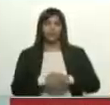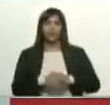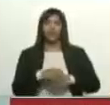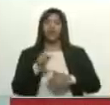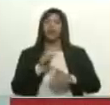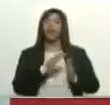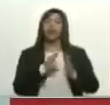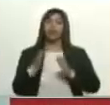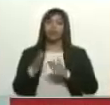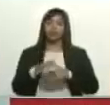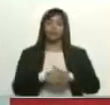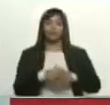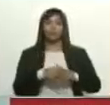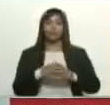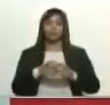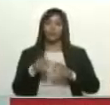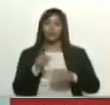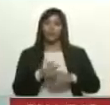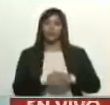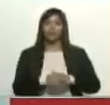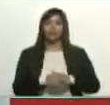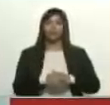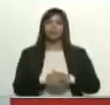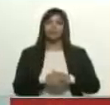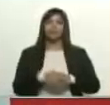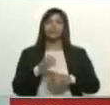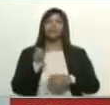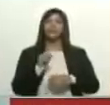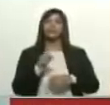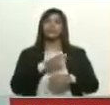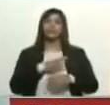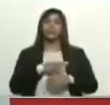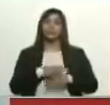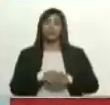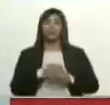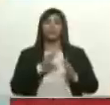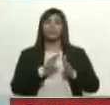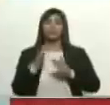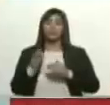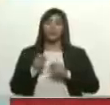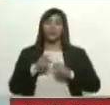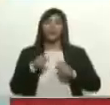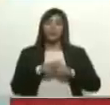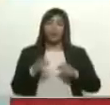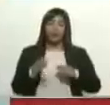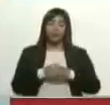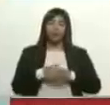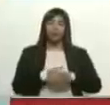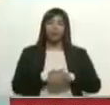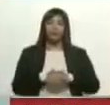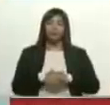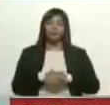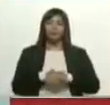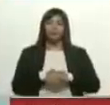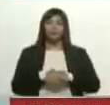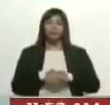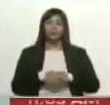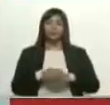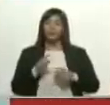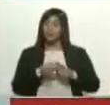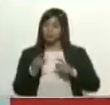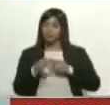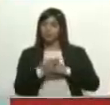una organización sindical, no. Sí pertenecían a una organización clandestina y